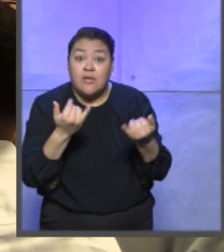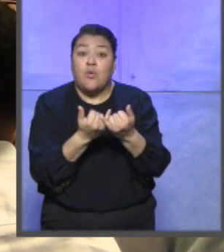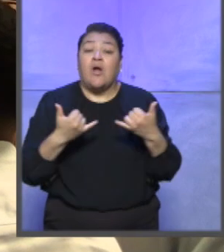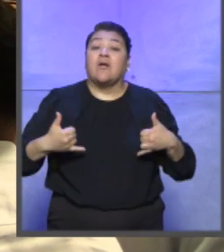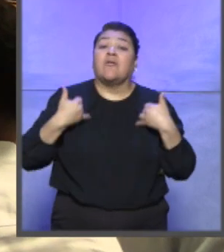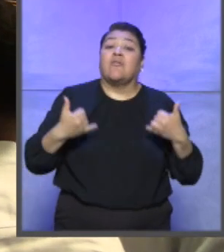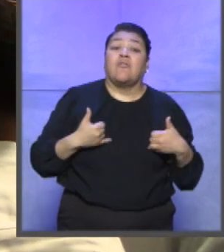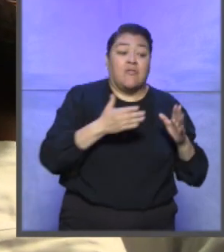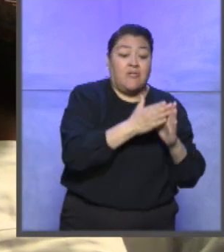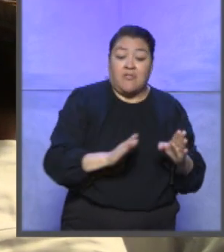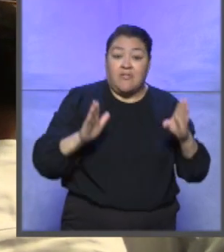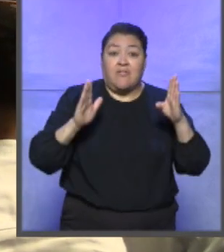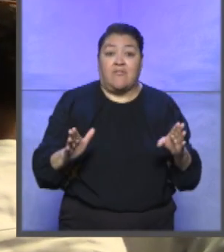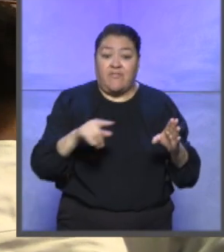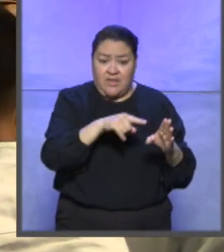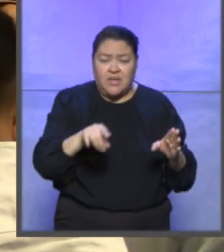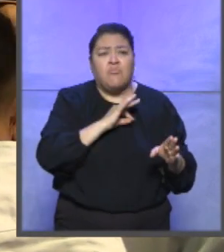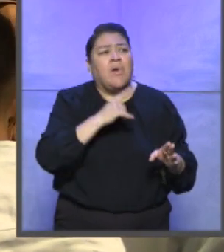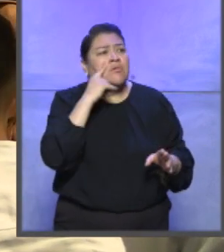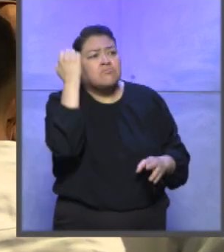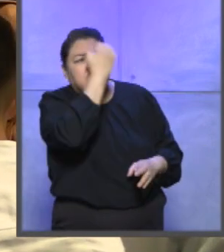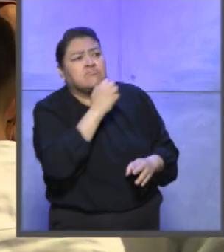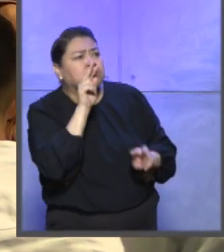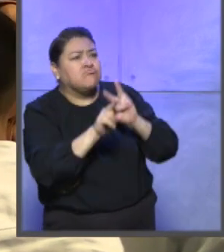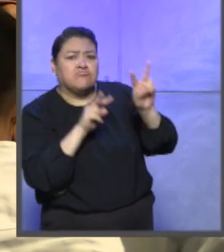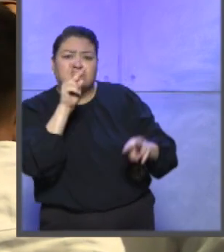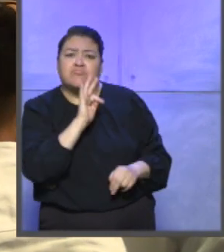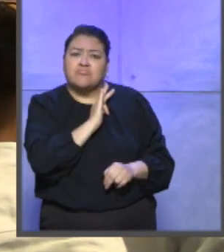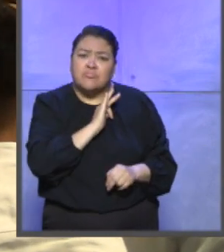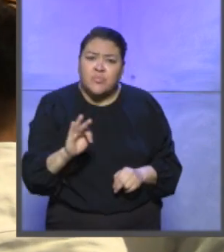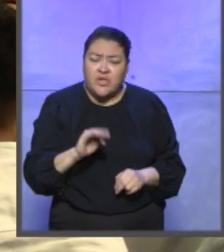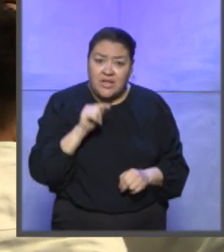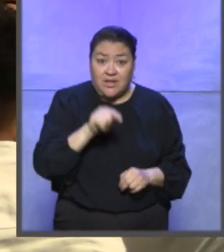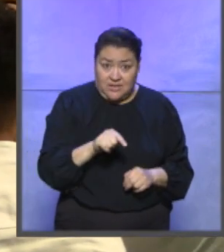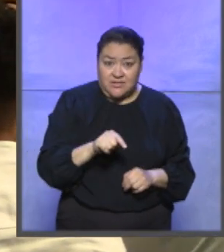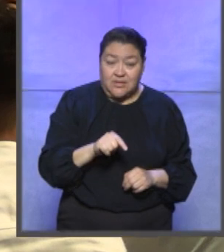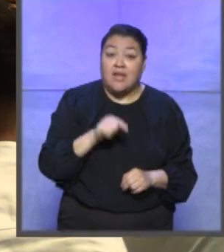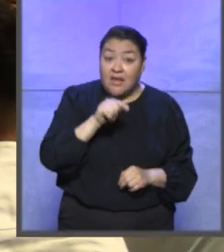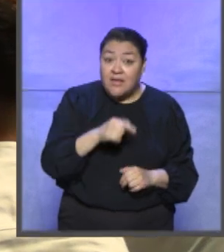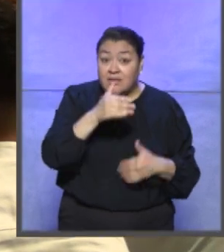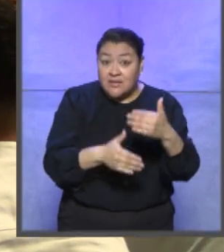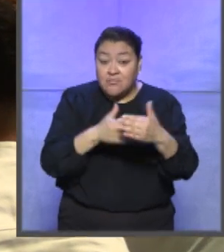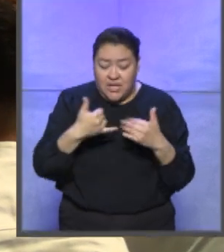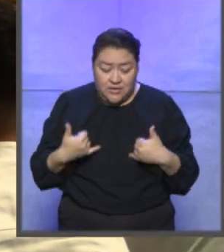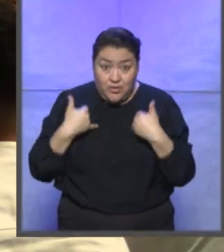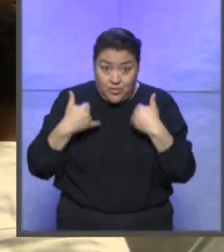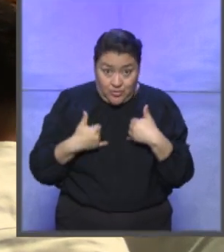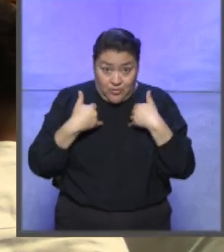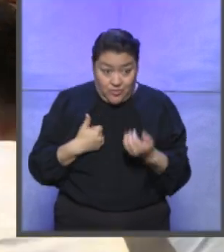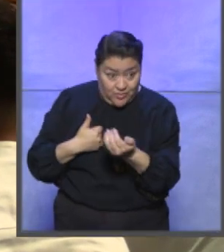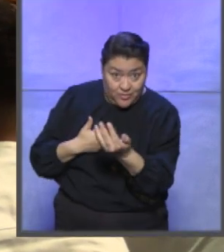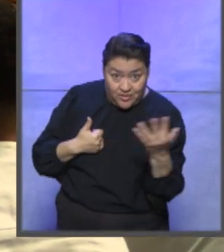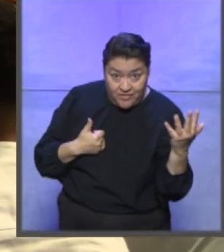el grupo de edad más propenso a la crítica. Fíjense cuando los jóvenes son críticos por naturaleza y cuando somos más jóvenes,